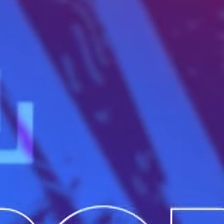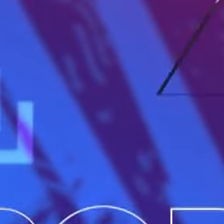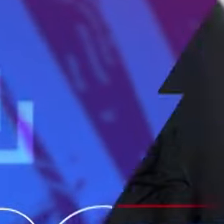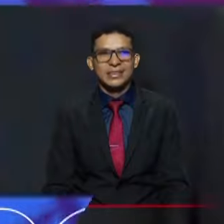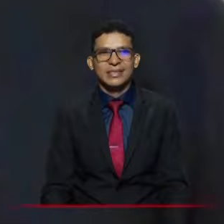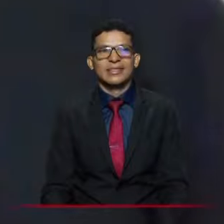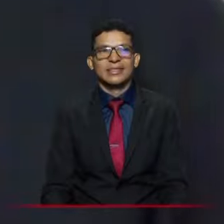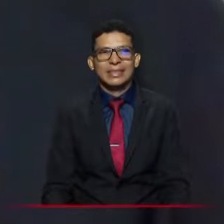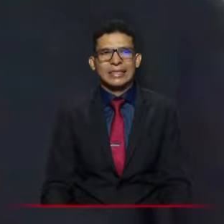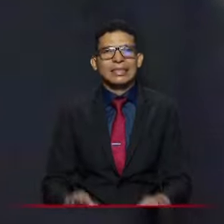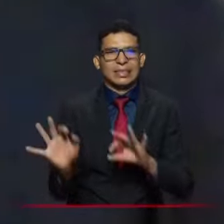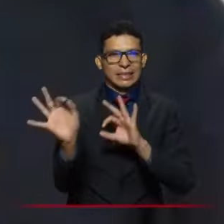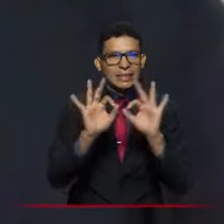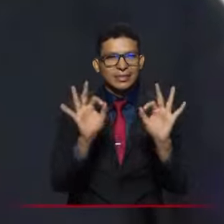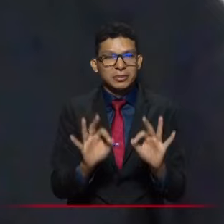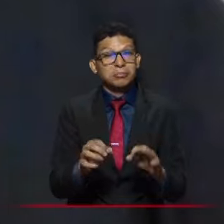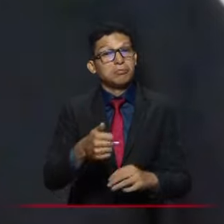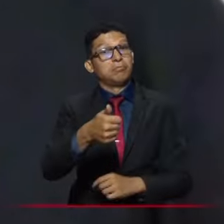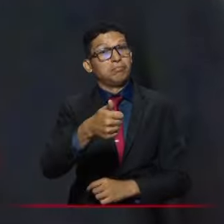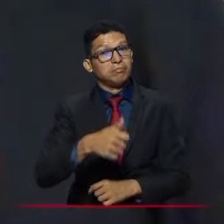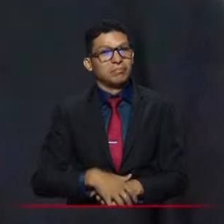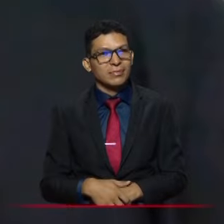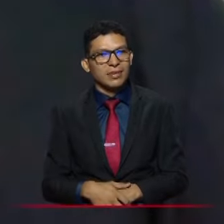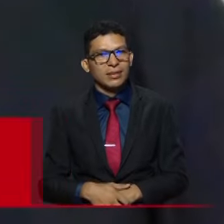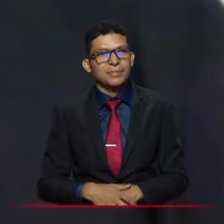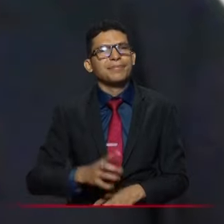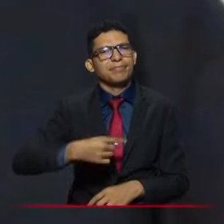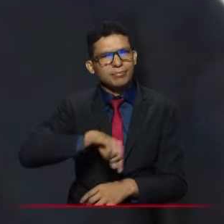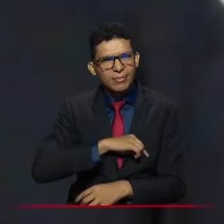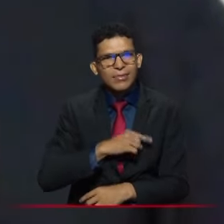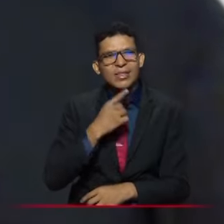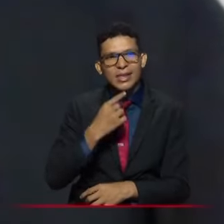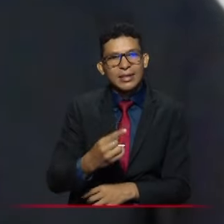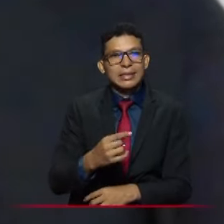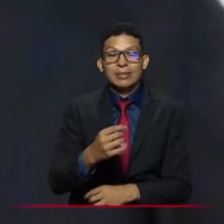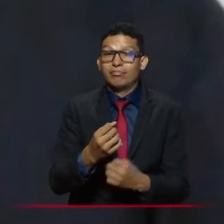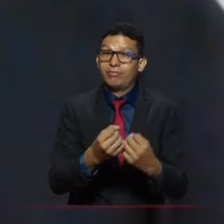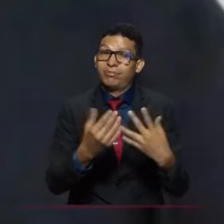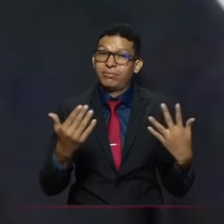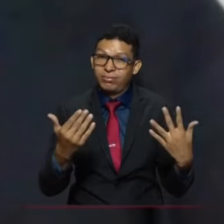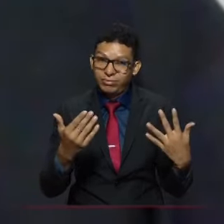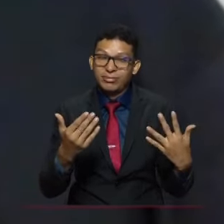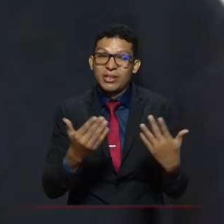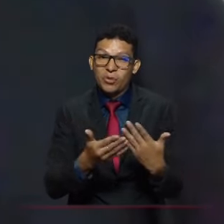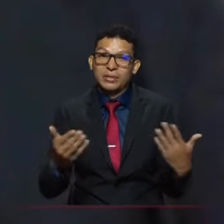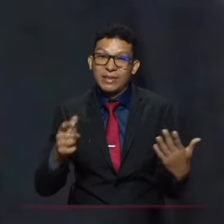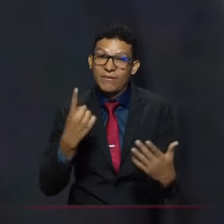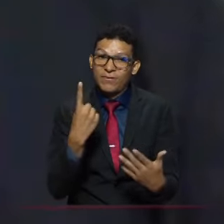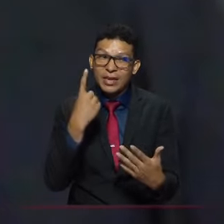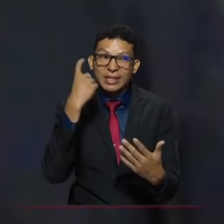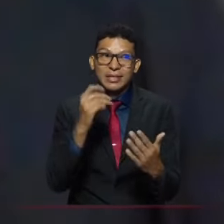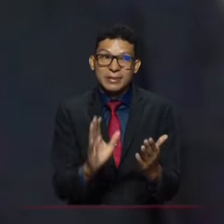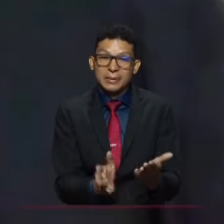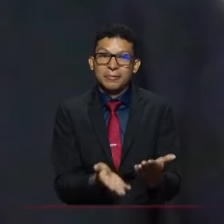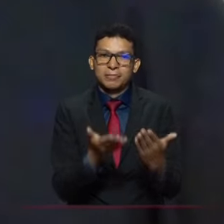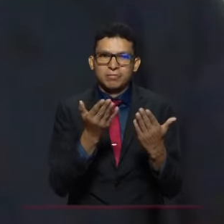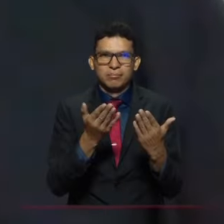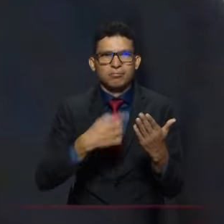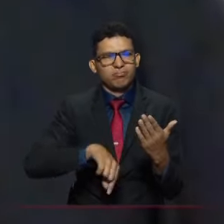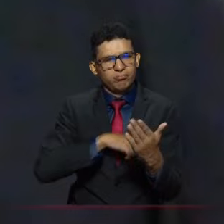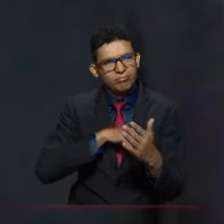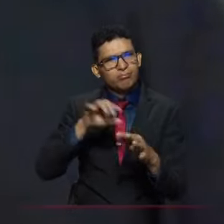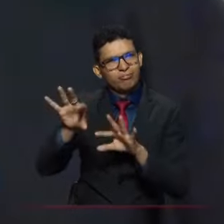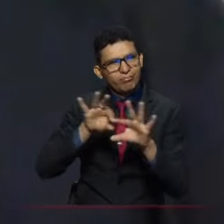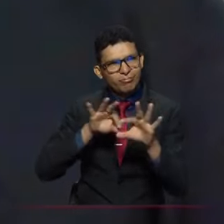La preparación va muy bien. Como lo venimos diciendo, muchas cosas por mejorar, pero somos una